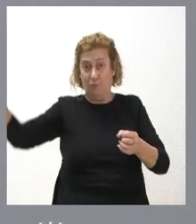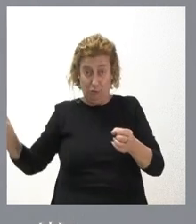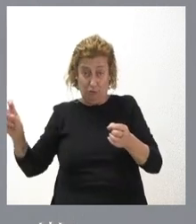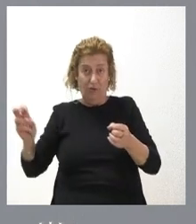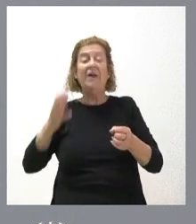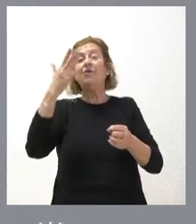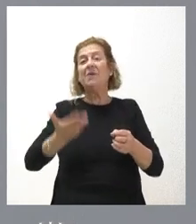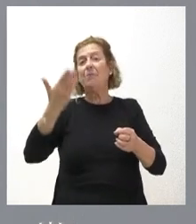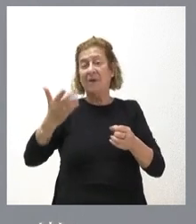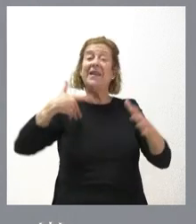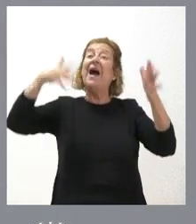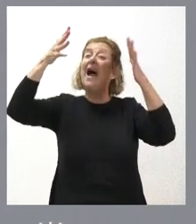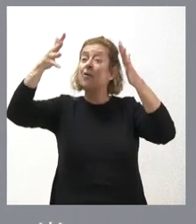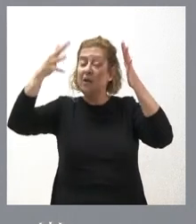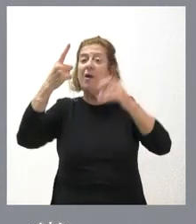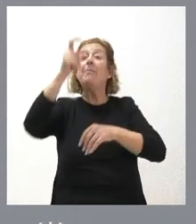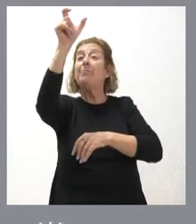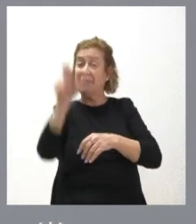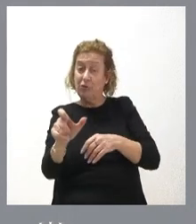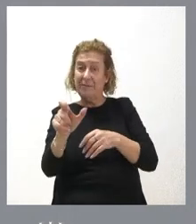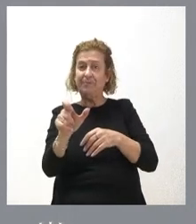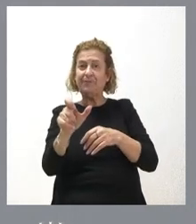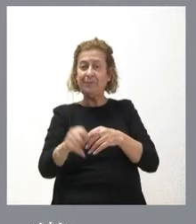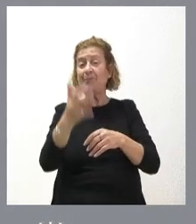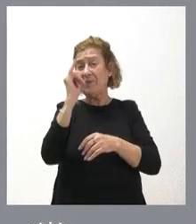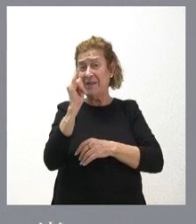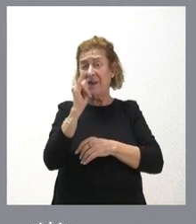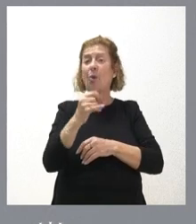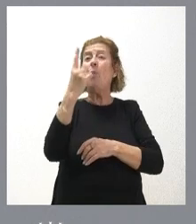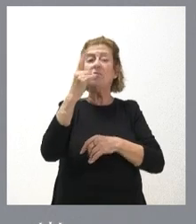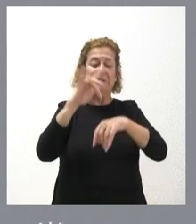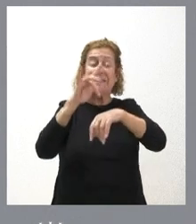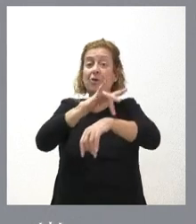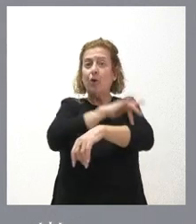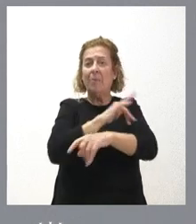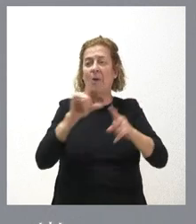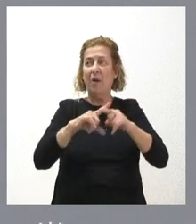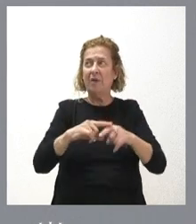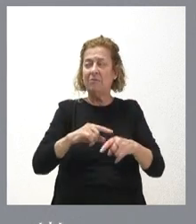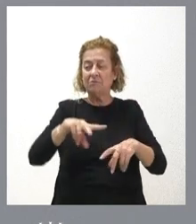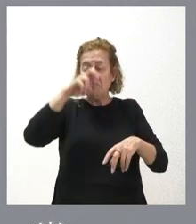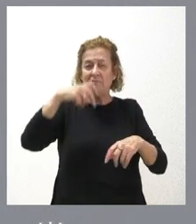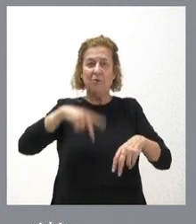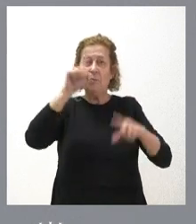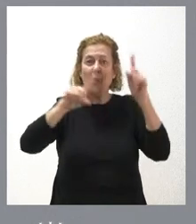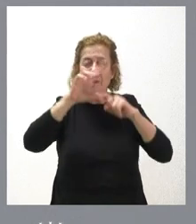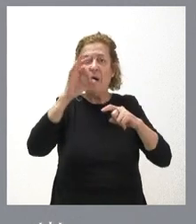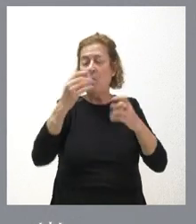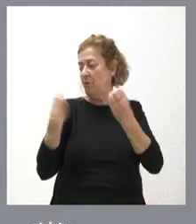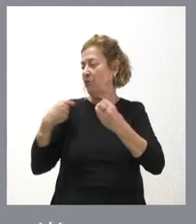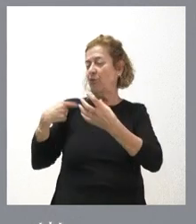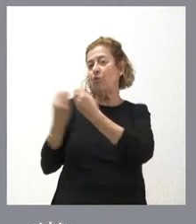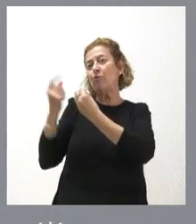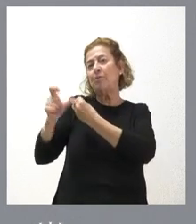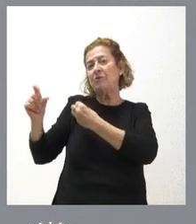por tanto que sería recomendable que cuando una persona tiene una un síntoma de una infección respiratoria aguda o que está con una persona especialmente